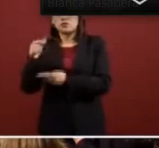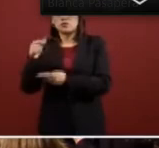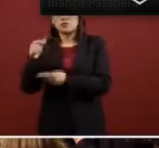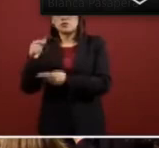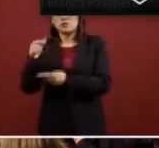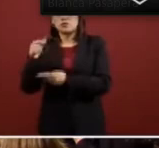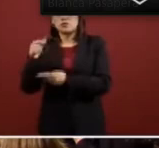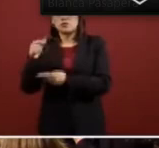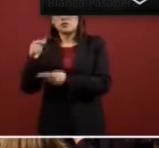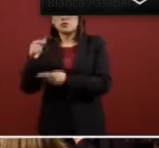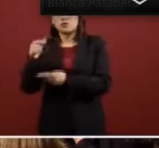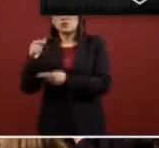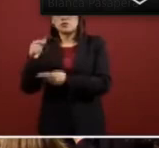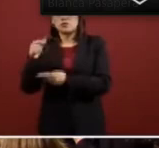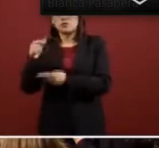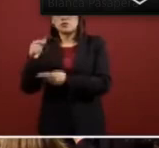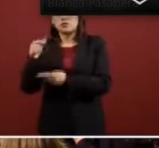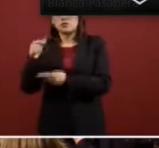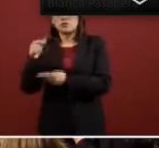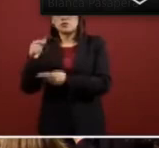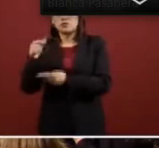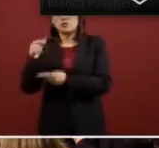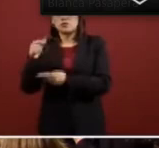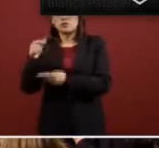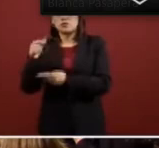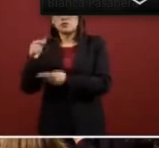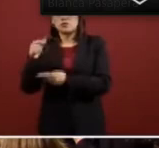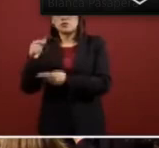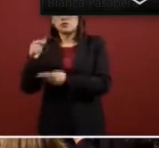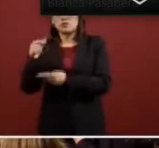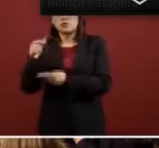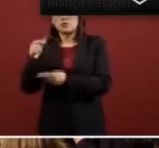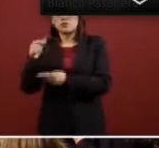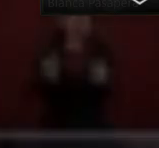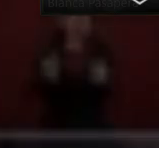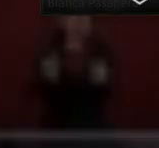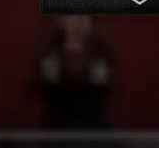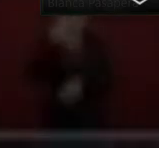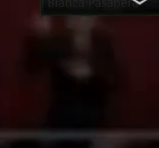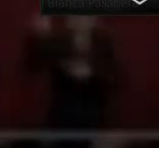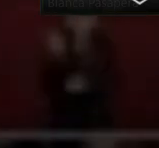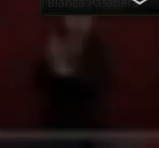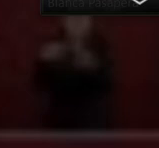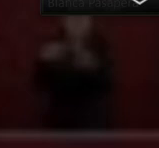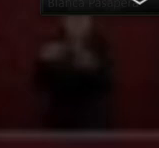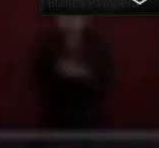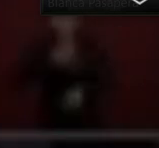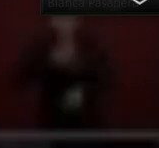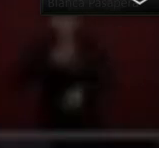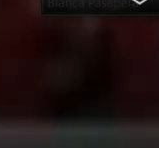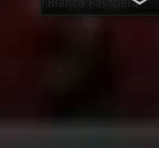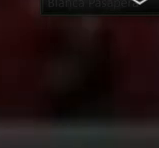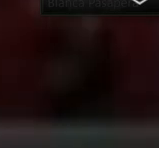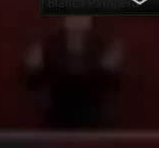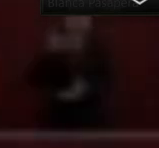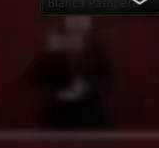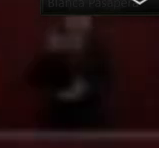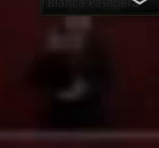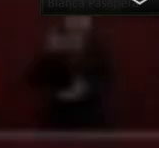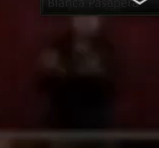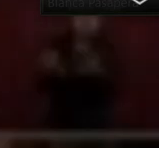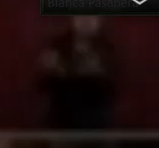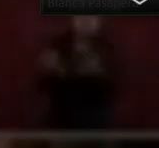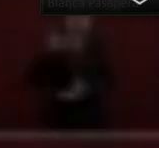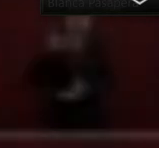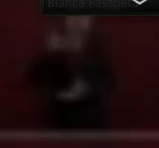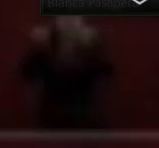Exactamente. Pues estaba tocándoles el video y iba a ponerlo un poquito más adelante. Y lo que a mí